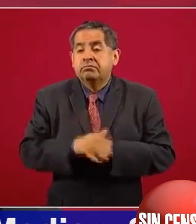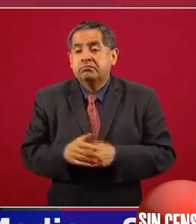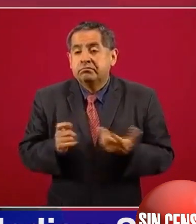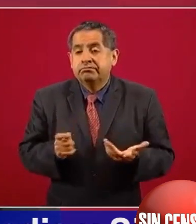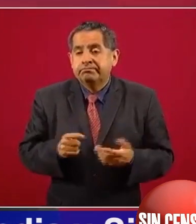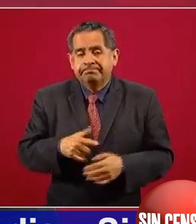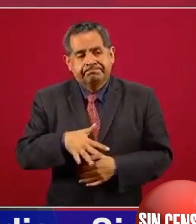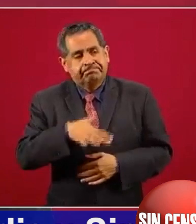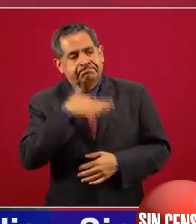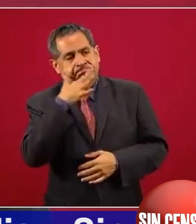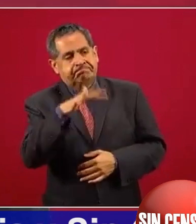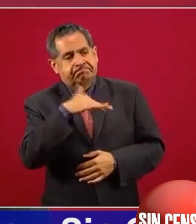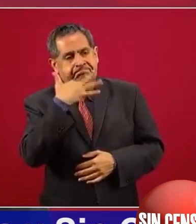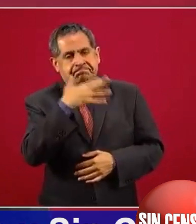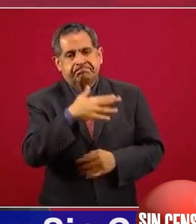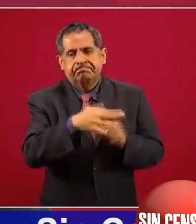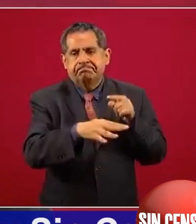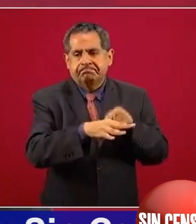era la corrupción.